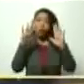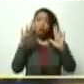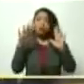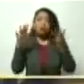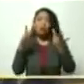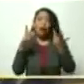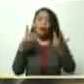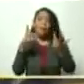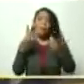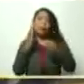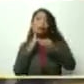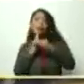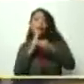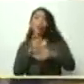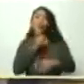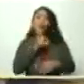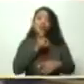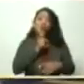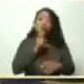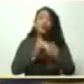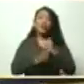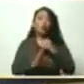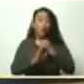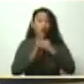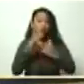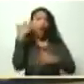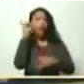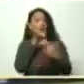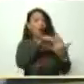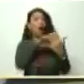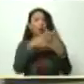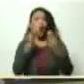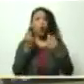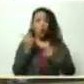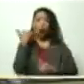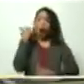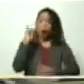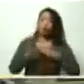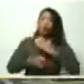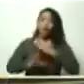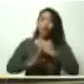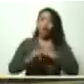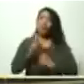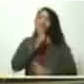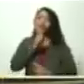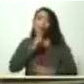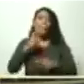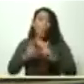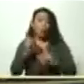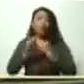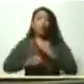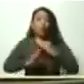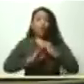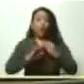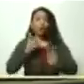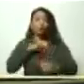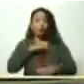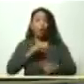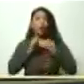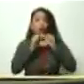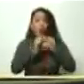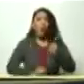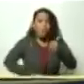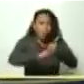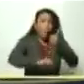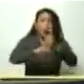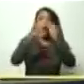de la guerra económica que todavía tenemos allí, aún tratando de fortalecer y estabilizar al máximo el sistema